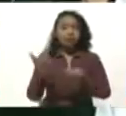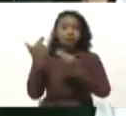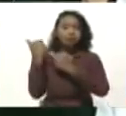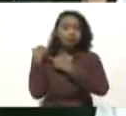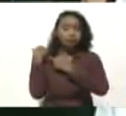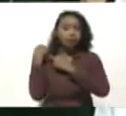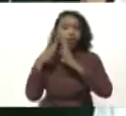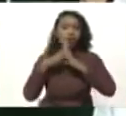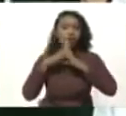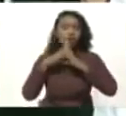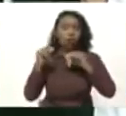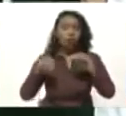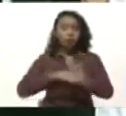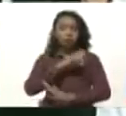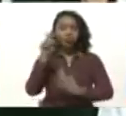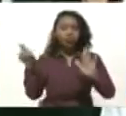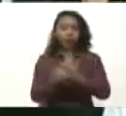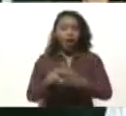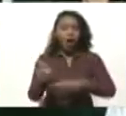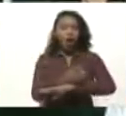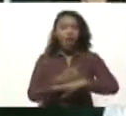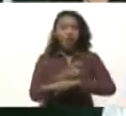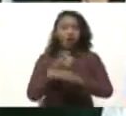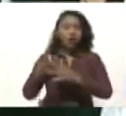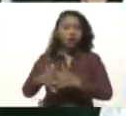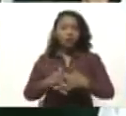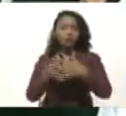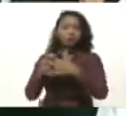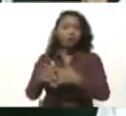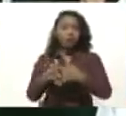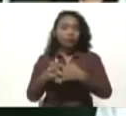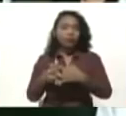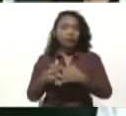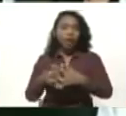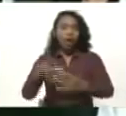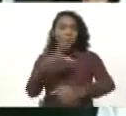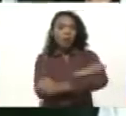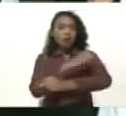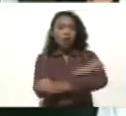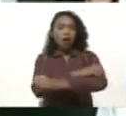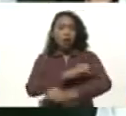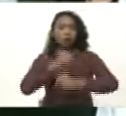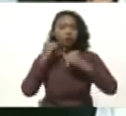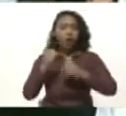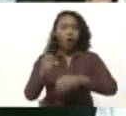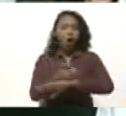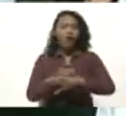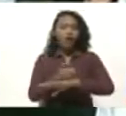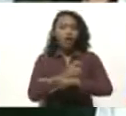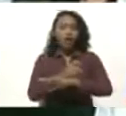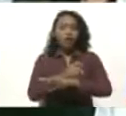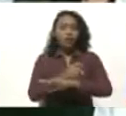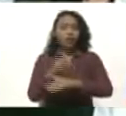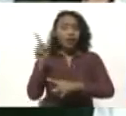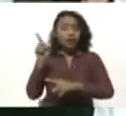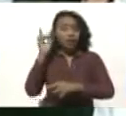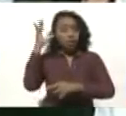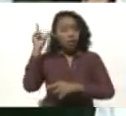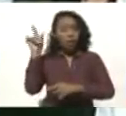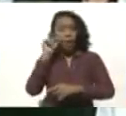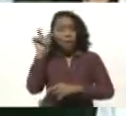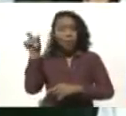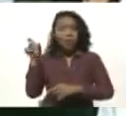Responsabilizo totalmente al gobierno de Estados Unidos y a la oposición extremista del gobierno de Narnia por mi